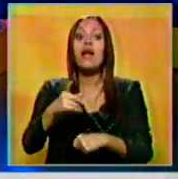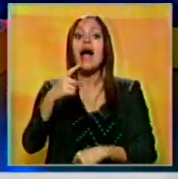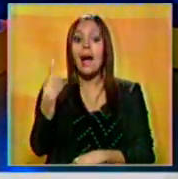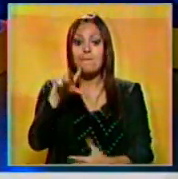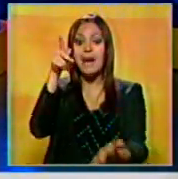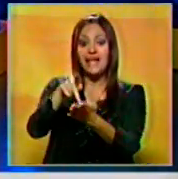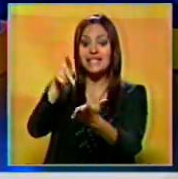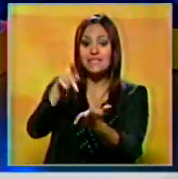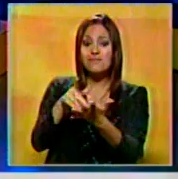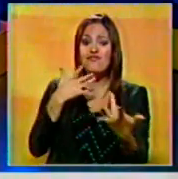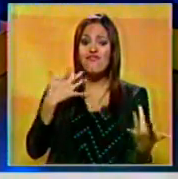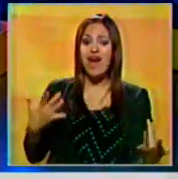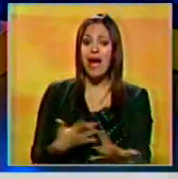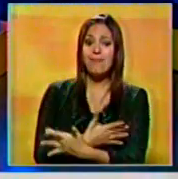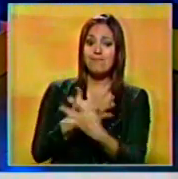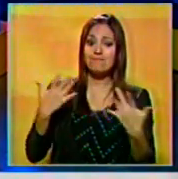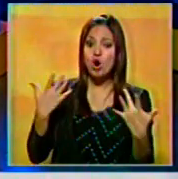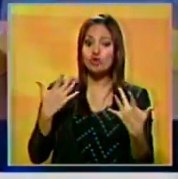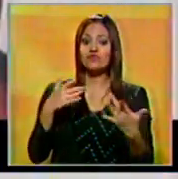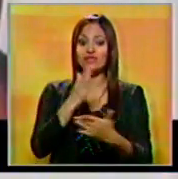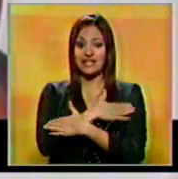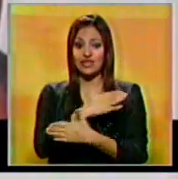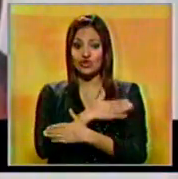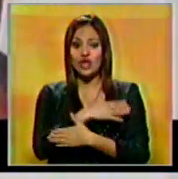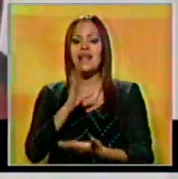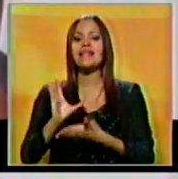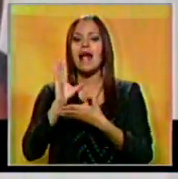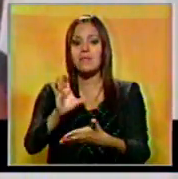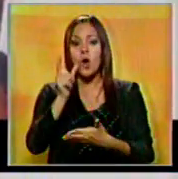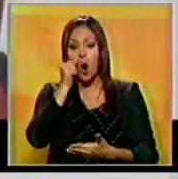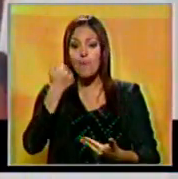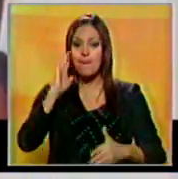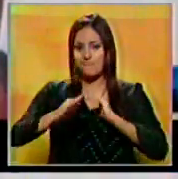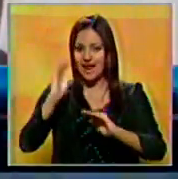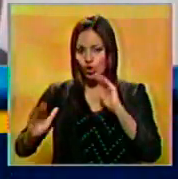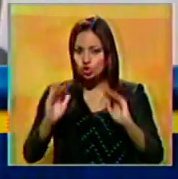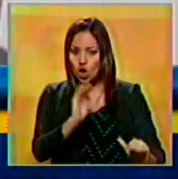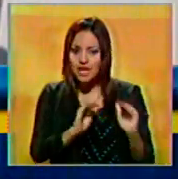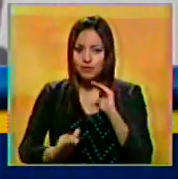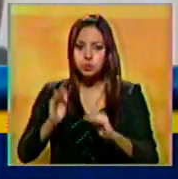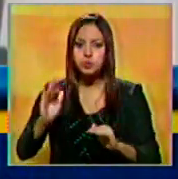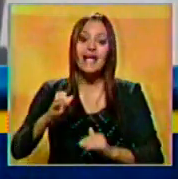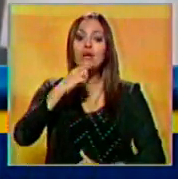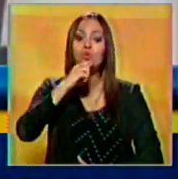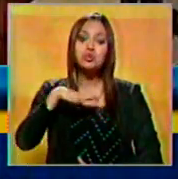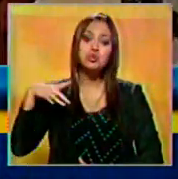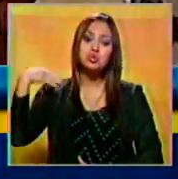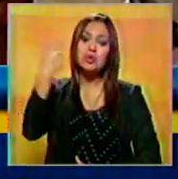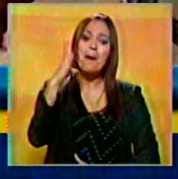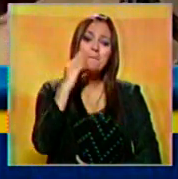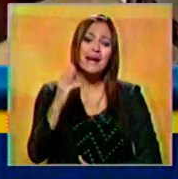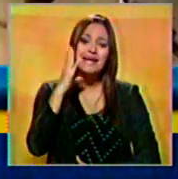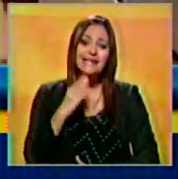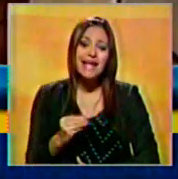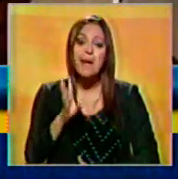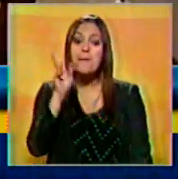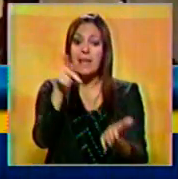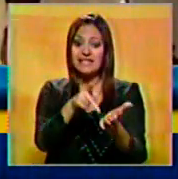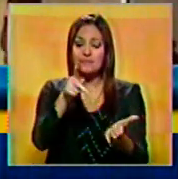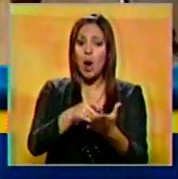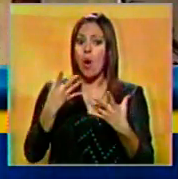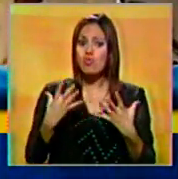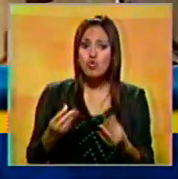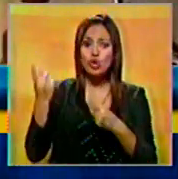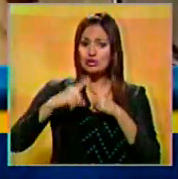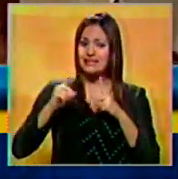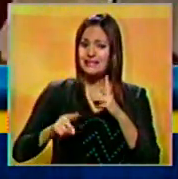del Salón de la Fama de los premios Grammy. El percusionista Robert Vilera, a lo largo de su amplia trayectoria musical, ha participado en